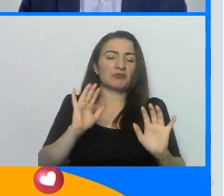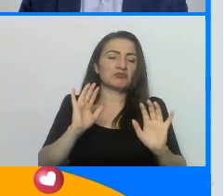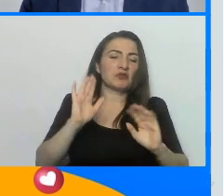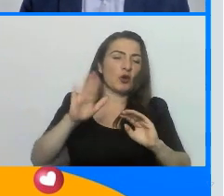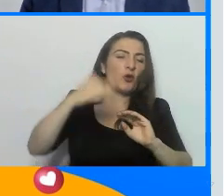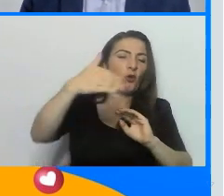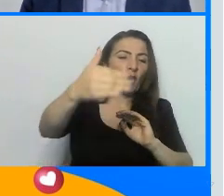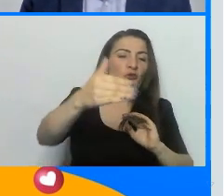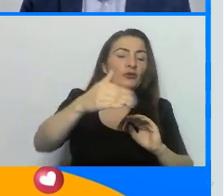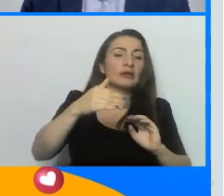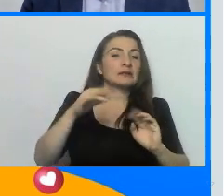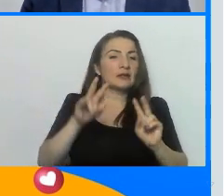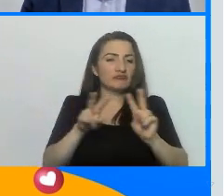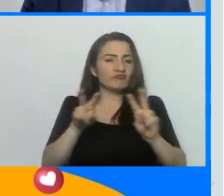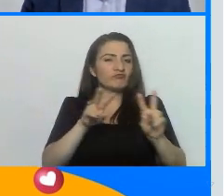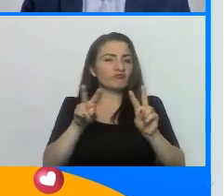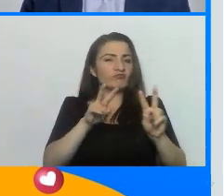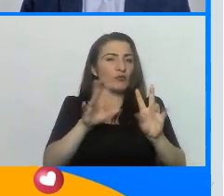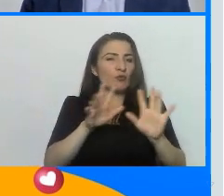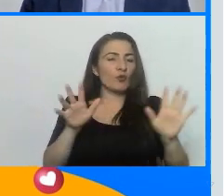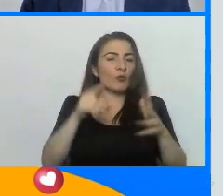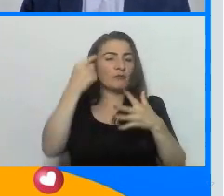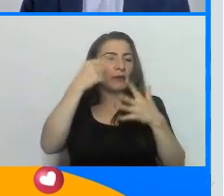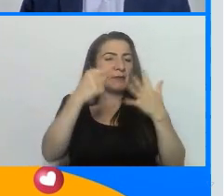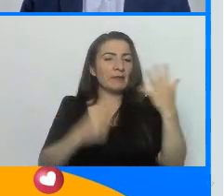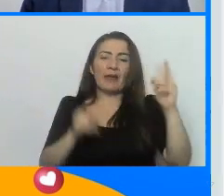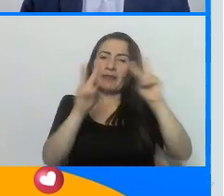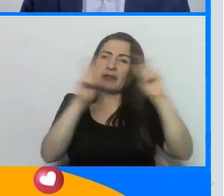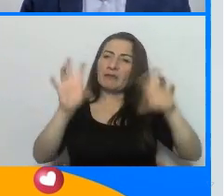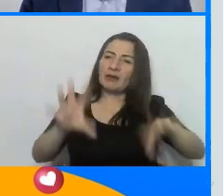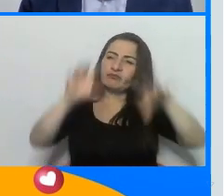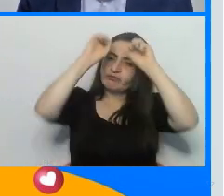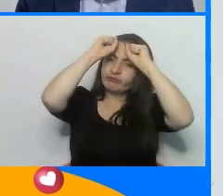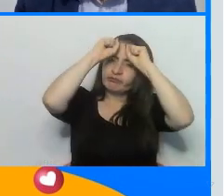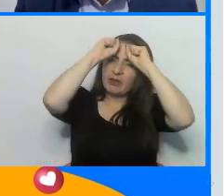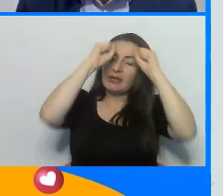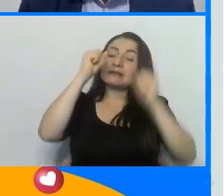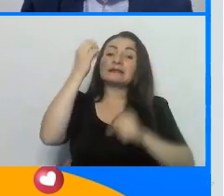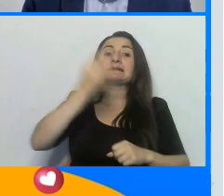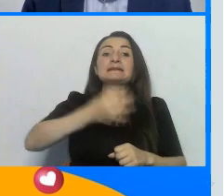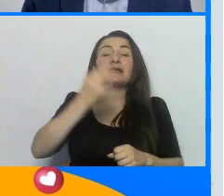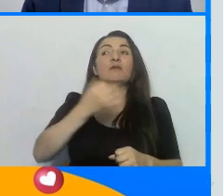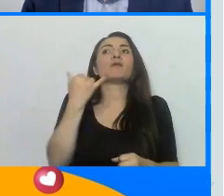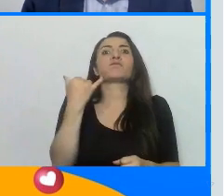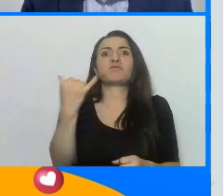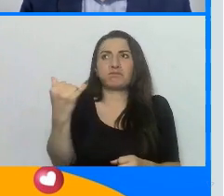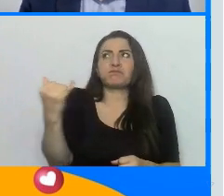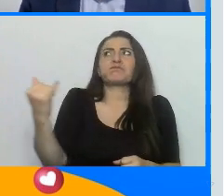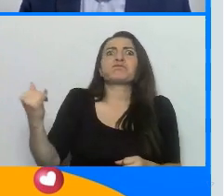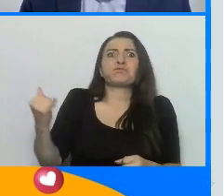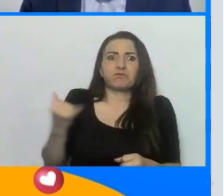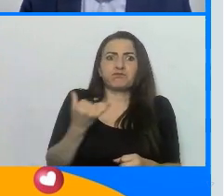a mirar estos aspectos fundamentales en que siempre ha existido